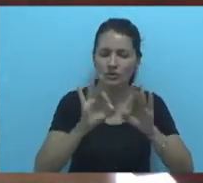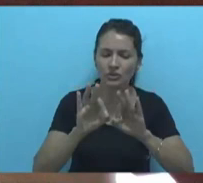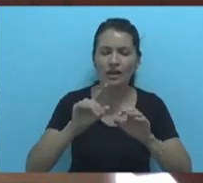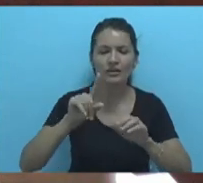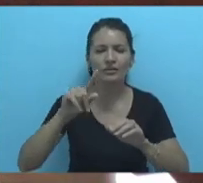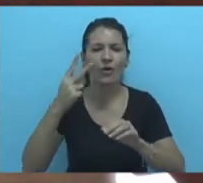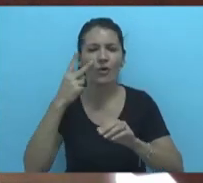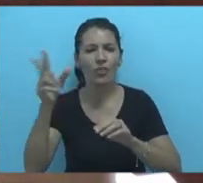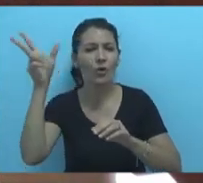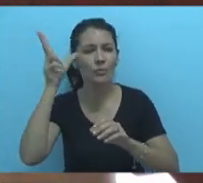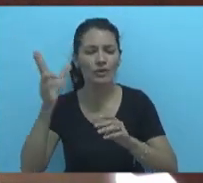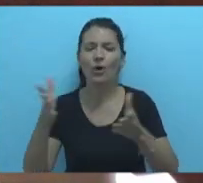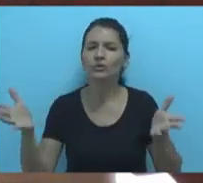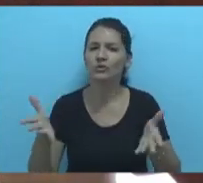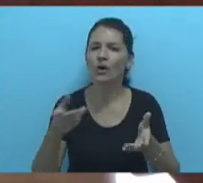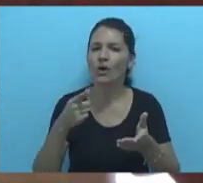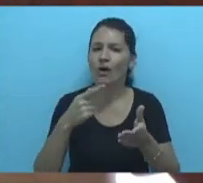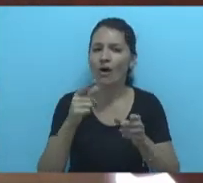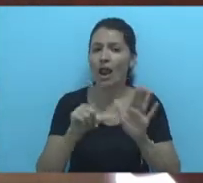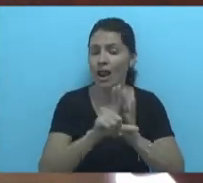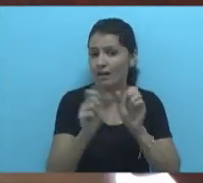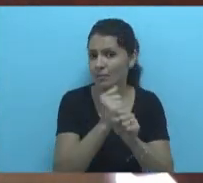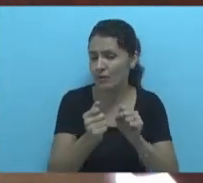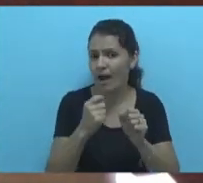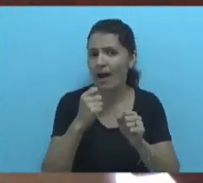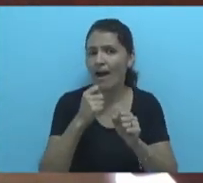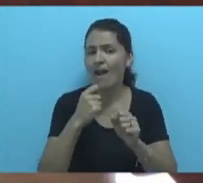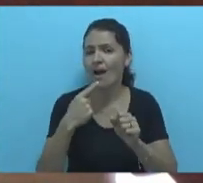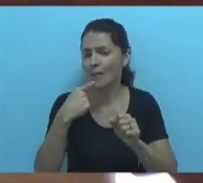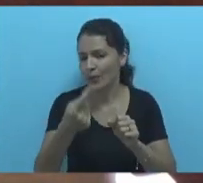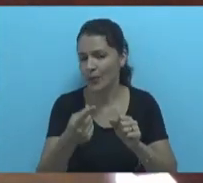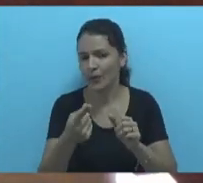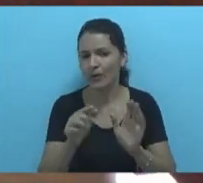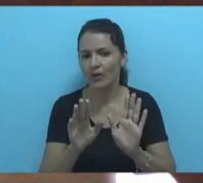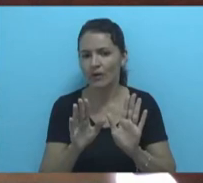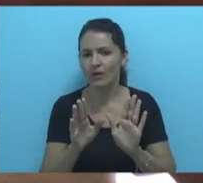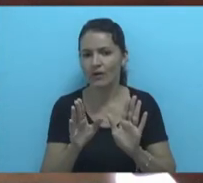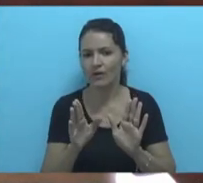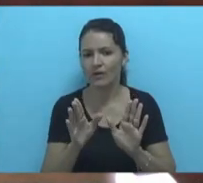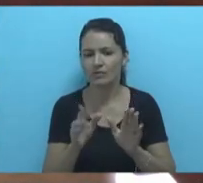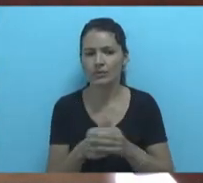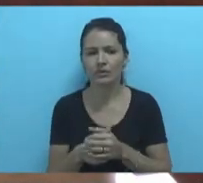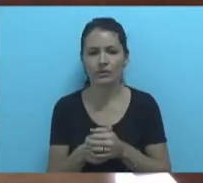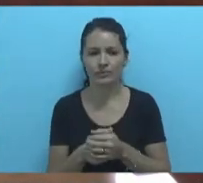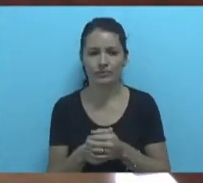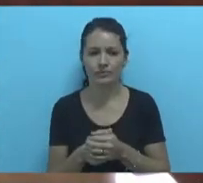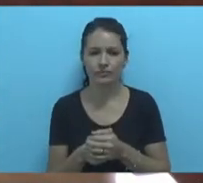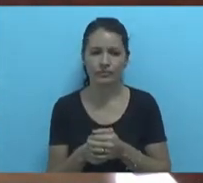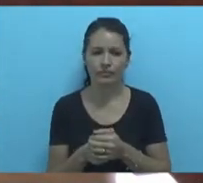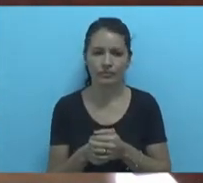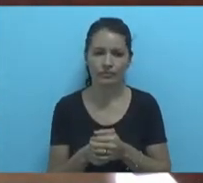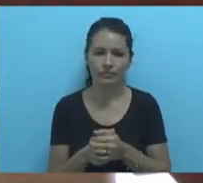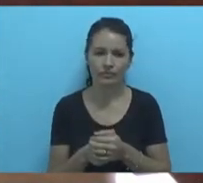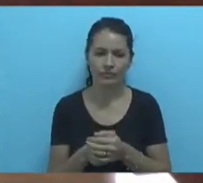Wiener poder promulgarlo, previamente con la decisión política que en ese momento le había